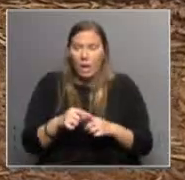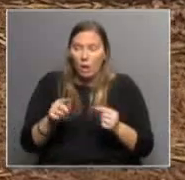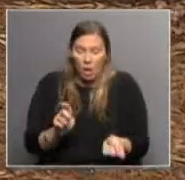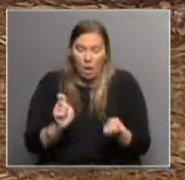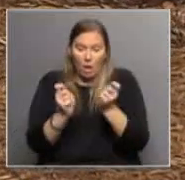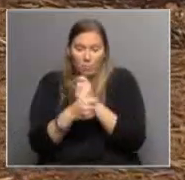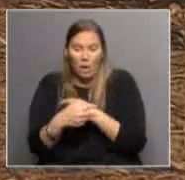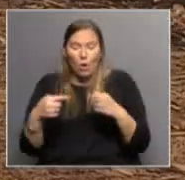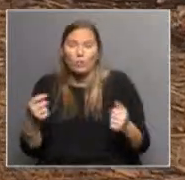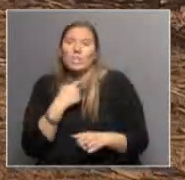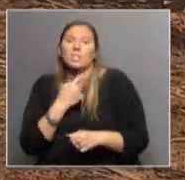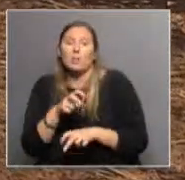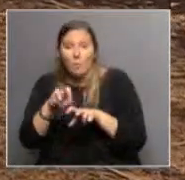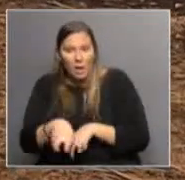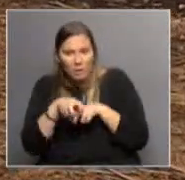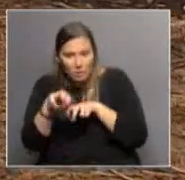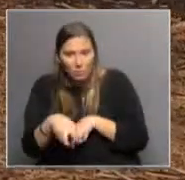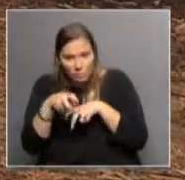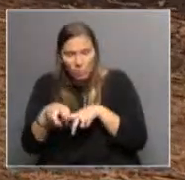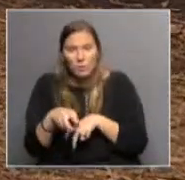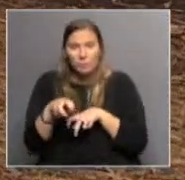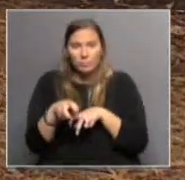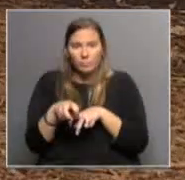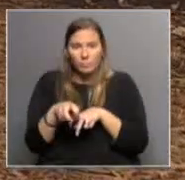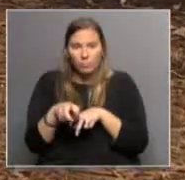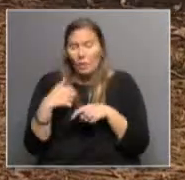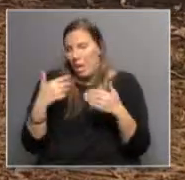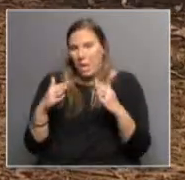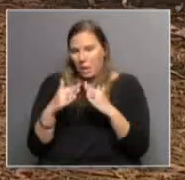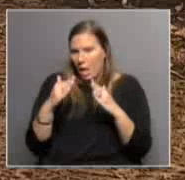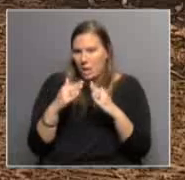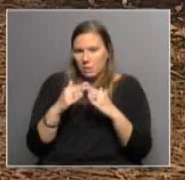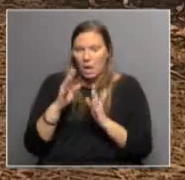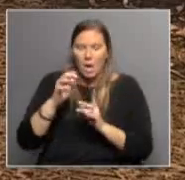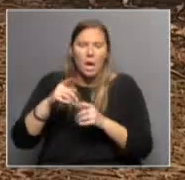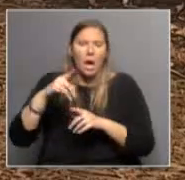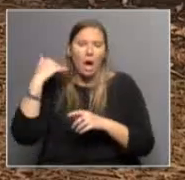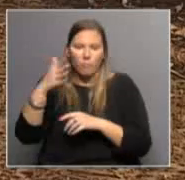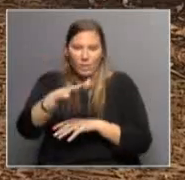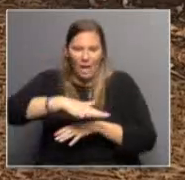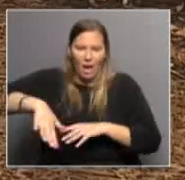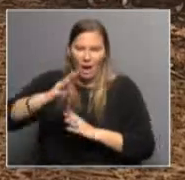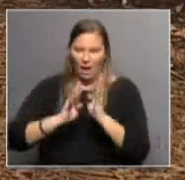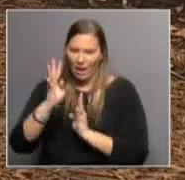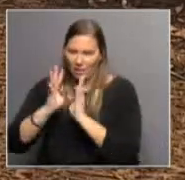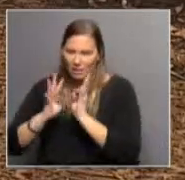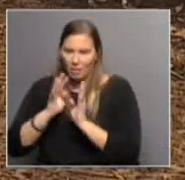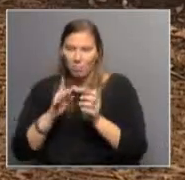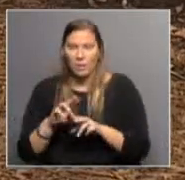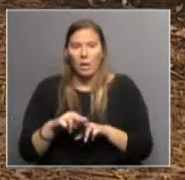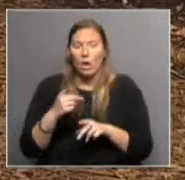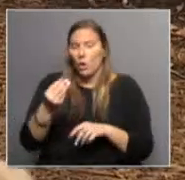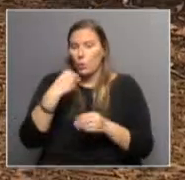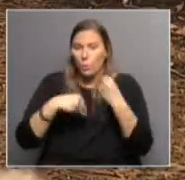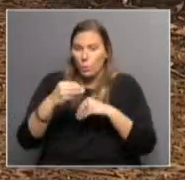uso agronómico y con uso en nuestros hogares, si queremos, en los jardines, de forma de recuperar los